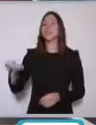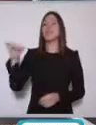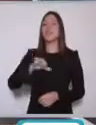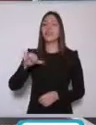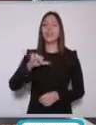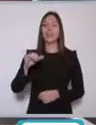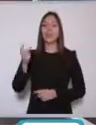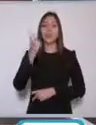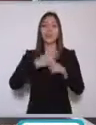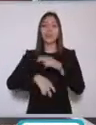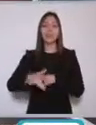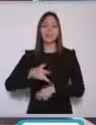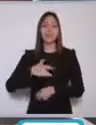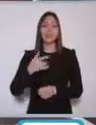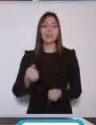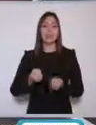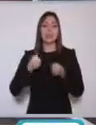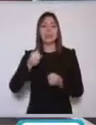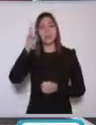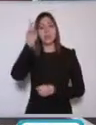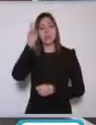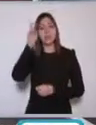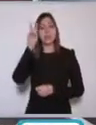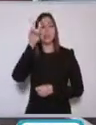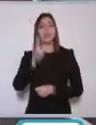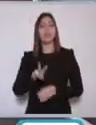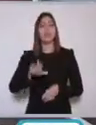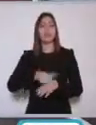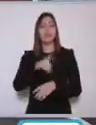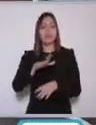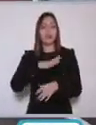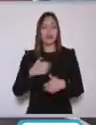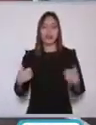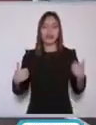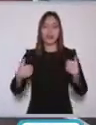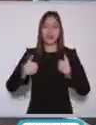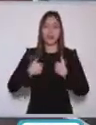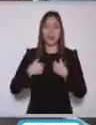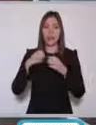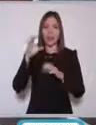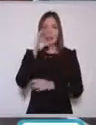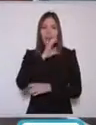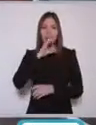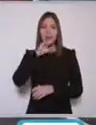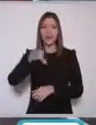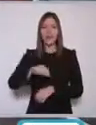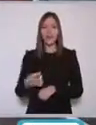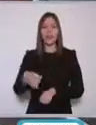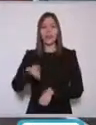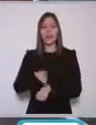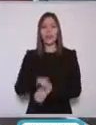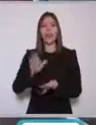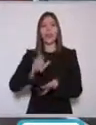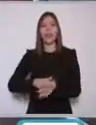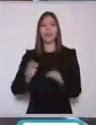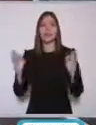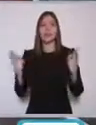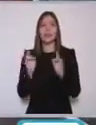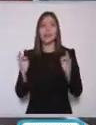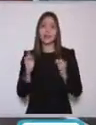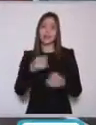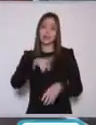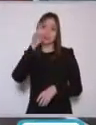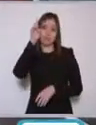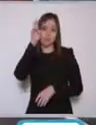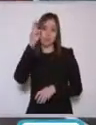de hoy, ¿cómo estás? ¿Congelada? Envidiándote, la verdad. Envidiándome porque miren, yo sí me puse mi suétercito, se vale porque hoy está un poco más fresco. El frente frío,